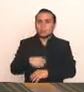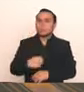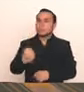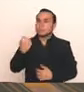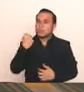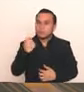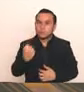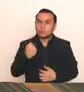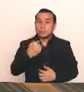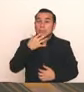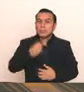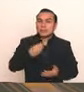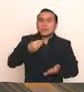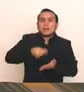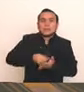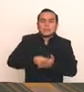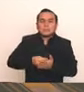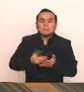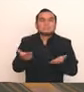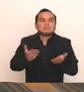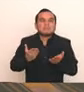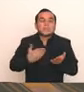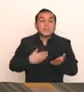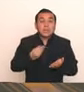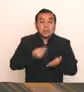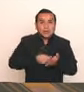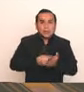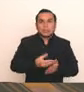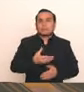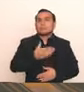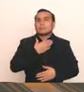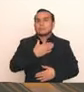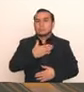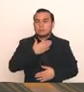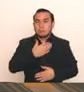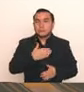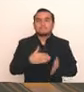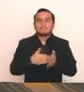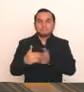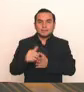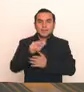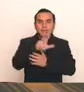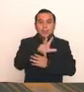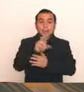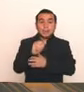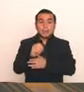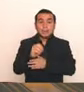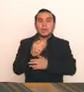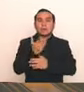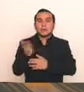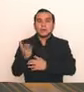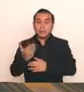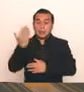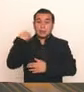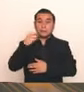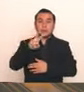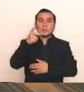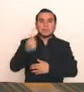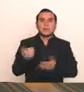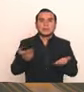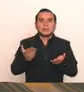con la economía será mucho más difícil sin embargo ya iniciamos con las primeras 30 medidas económicas que lanzamos hace dos meses